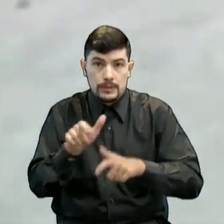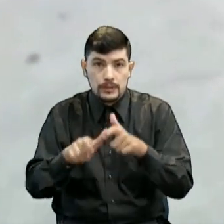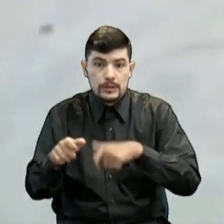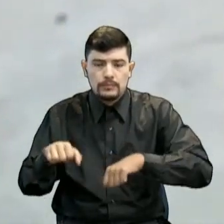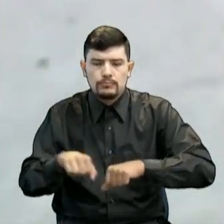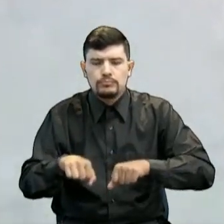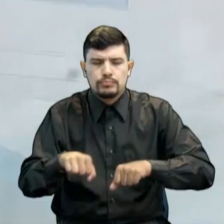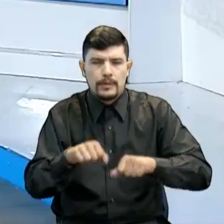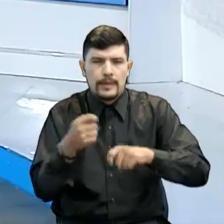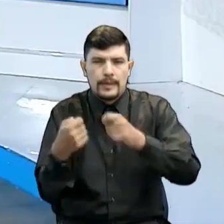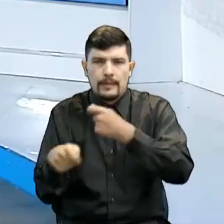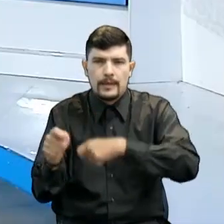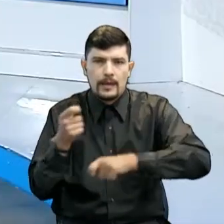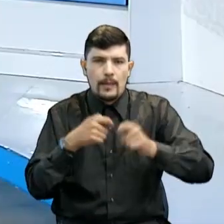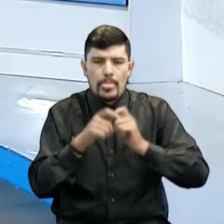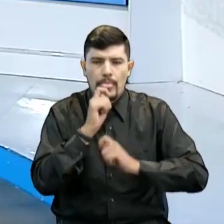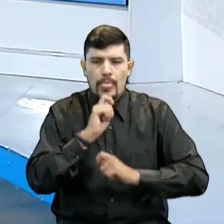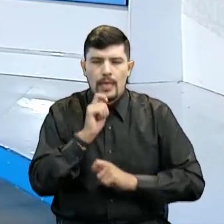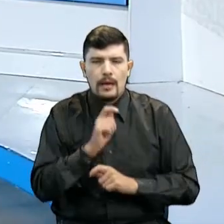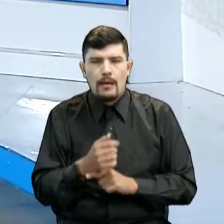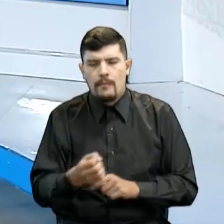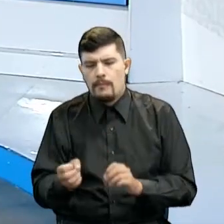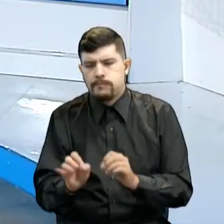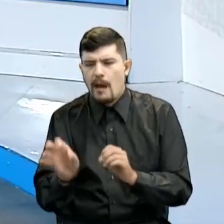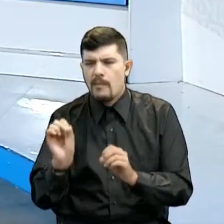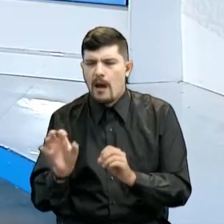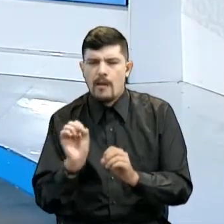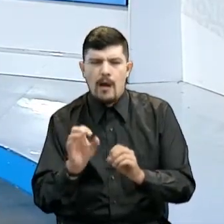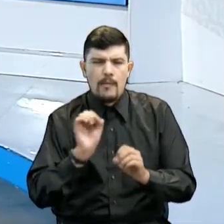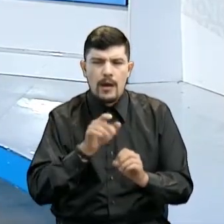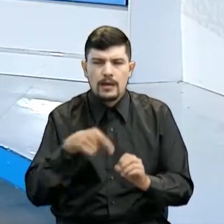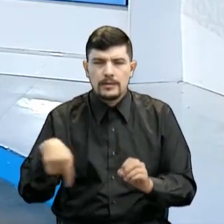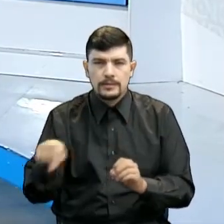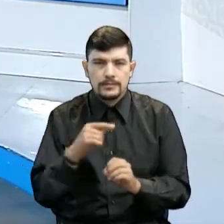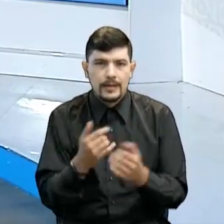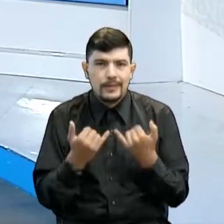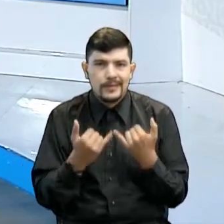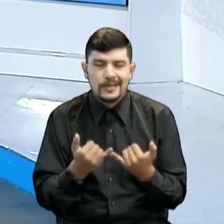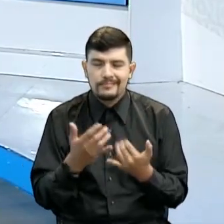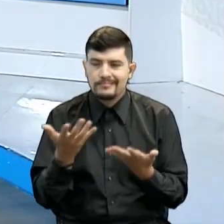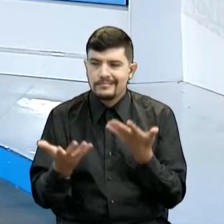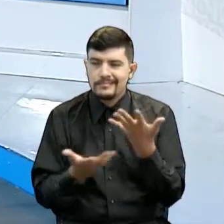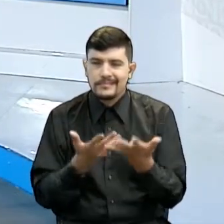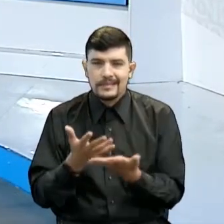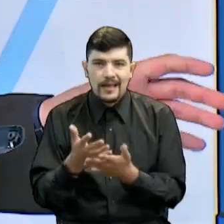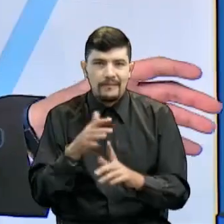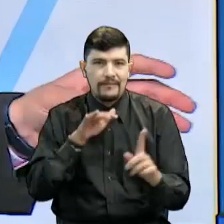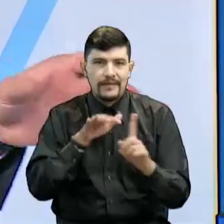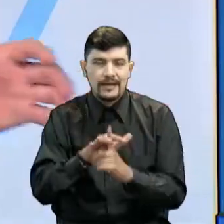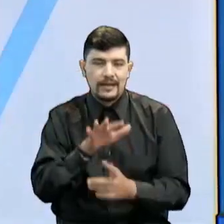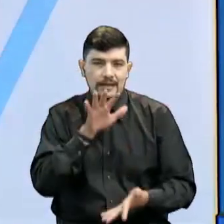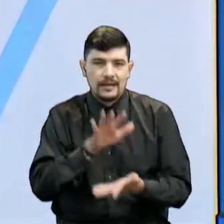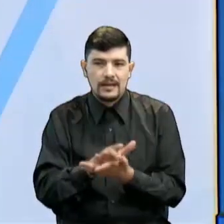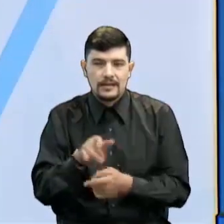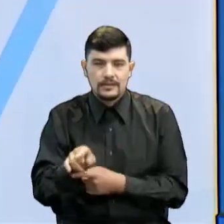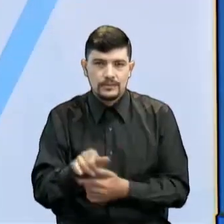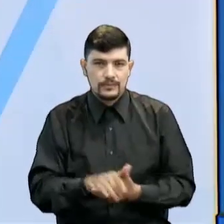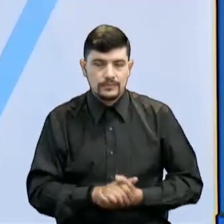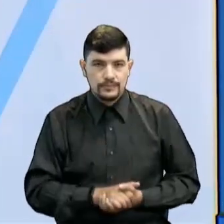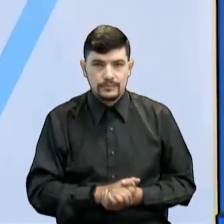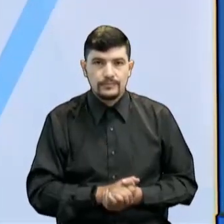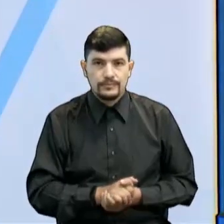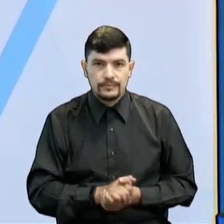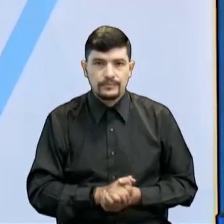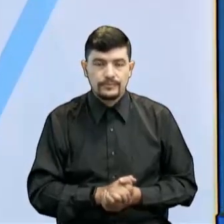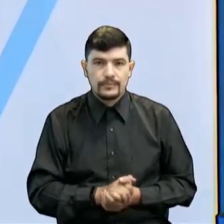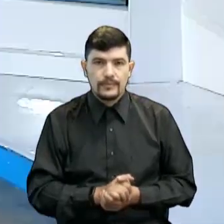helados y que no permiten la tranquilidad de los habitantes. Muy bien, y de Piedecuesta nos trasladamos ahora hacia el